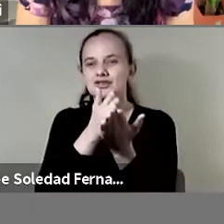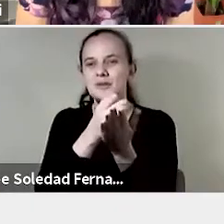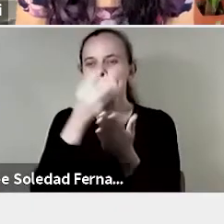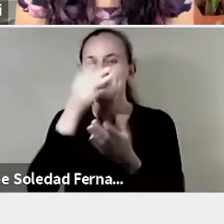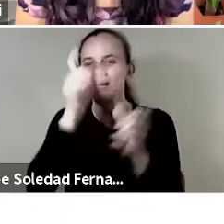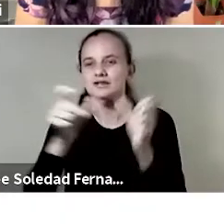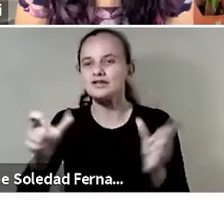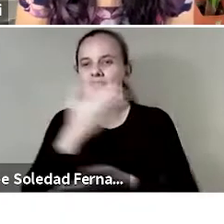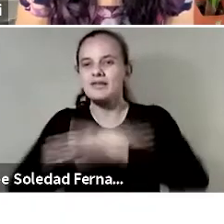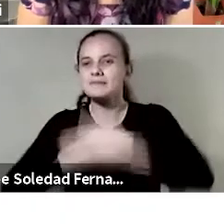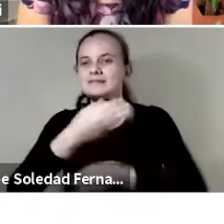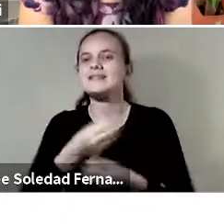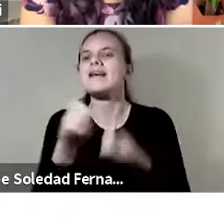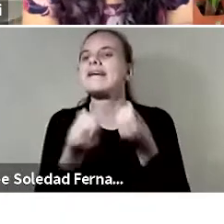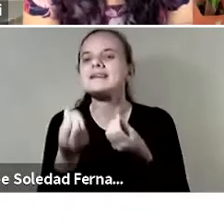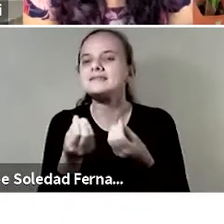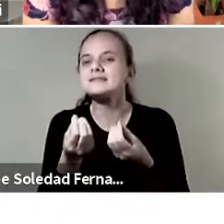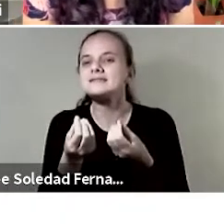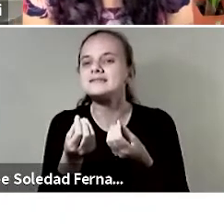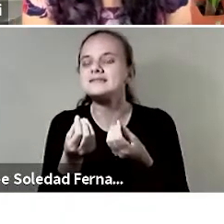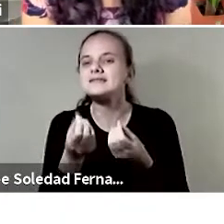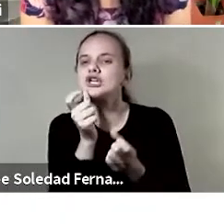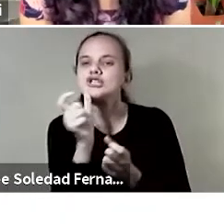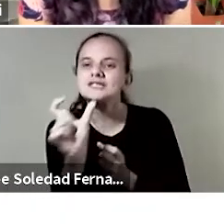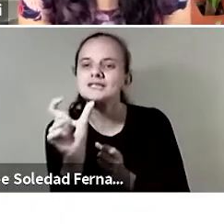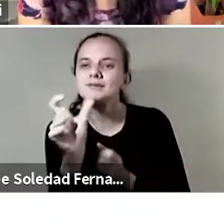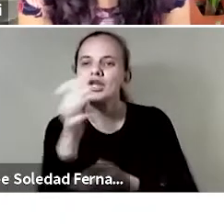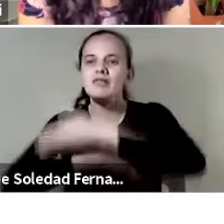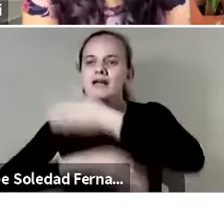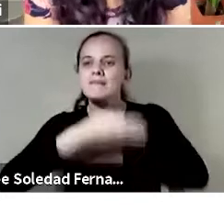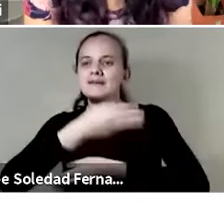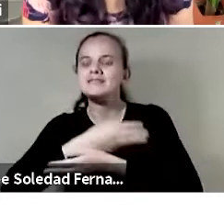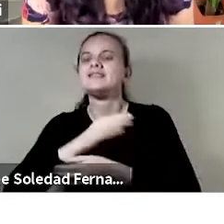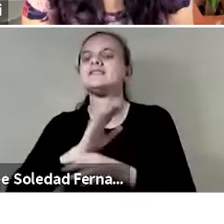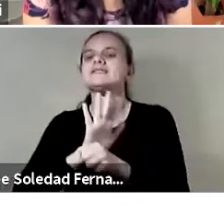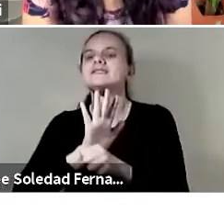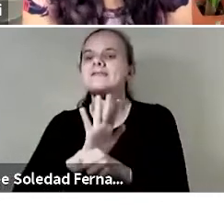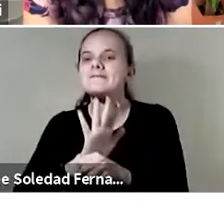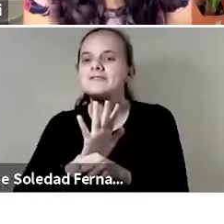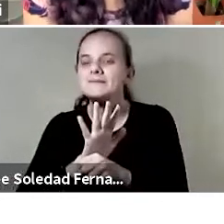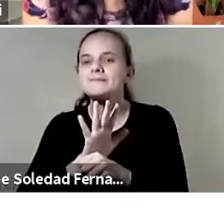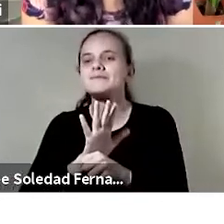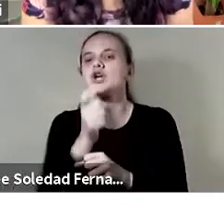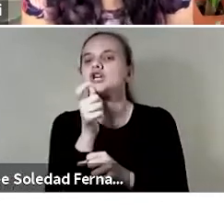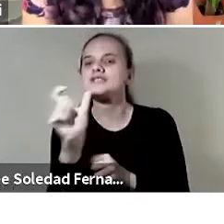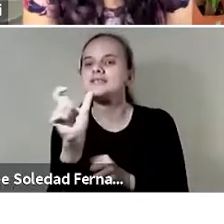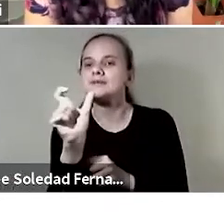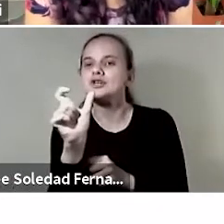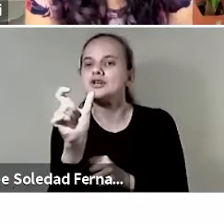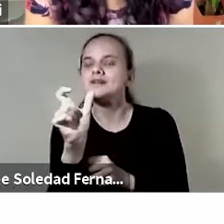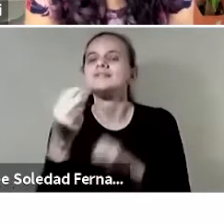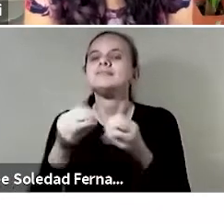De acuerdo a la Convención sobre los Derechos de las Personas con Discapacidad, está conceptualizado de esta manera.